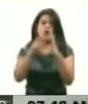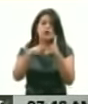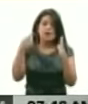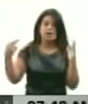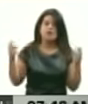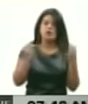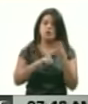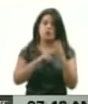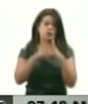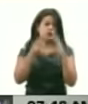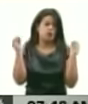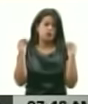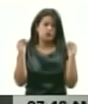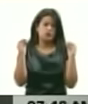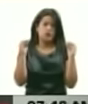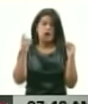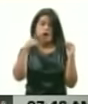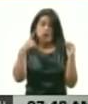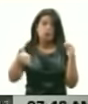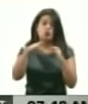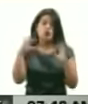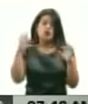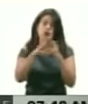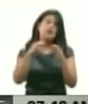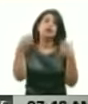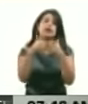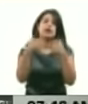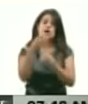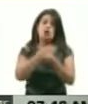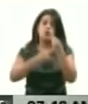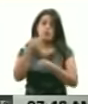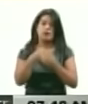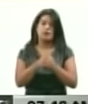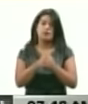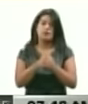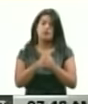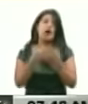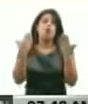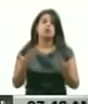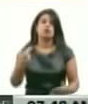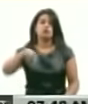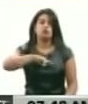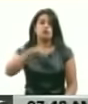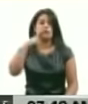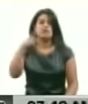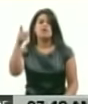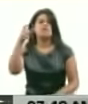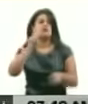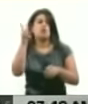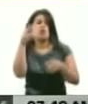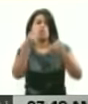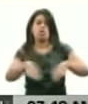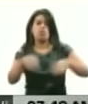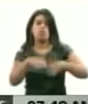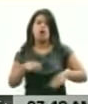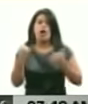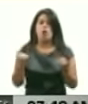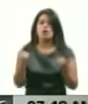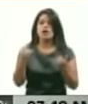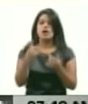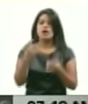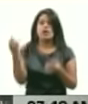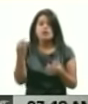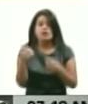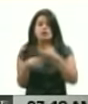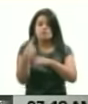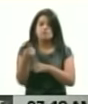toda índole. Y todo esto enmarcado en una guerra económica tremenda y en el extranjero se dice que nosotros acá nos estamos cayendo a pedazos. ¿Cuál es la realidad verdadera? Tú, como director de la